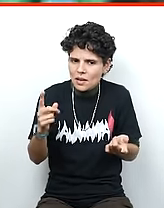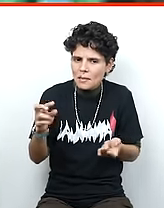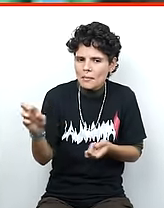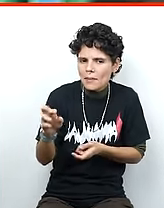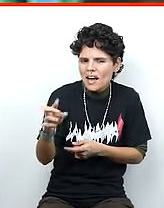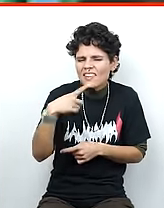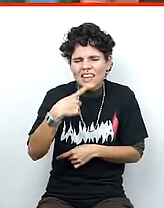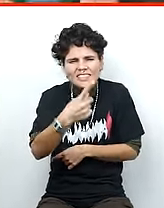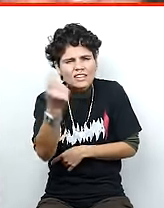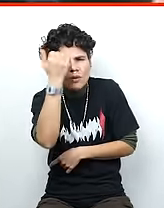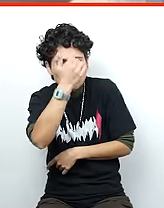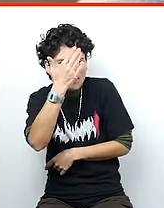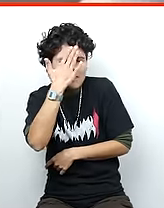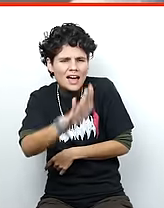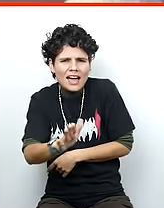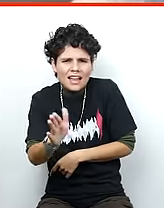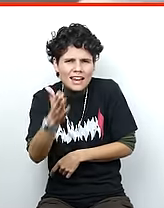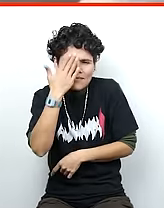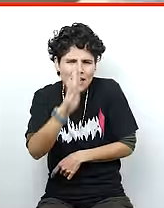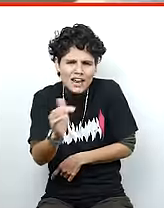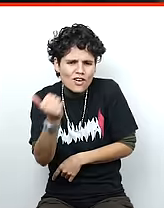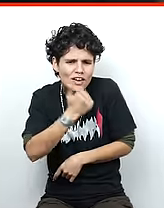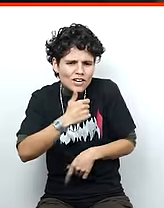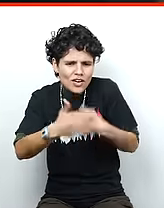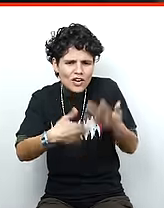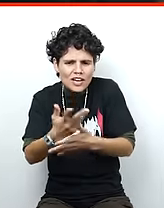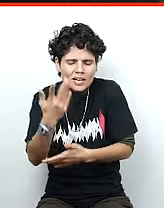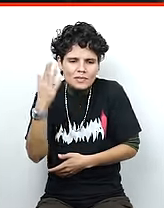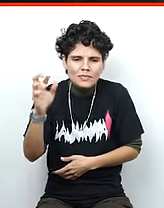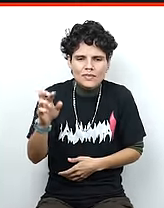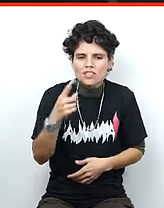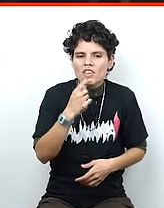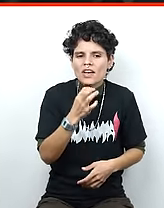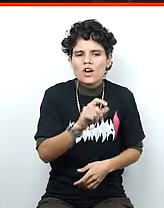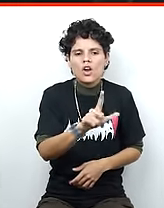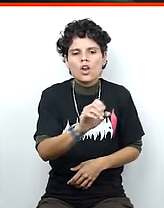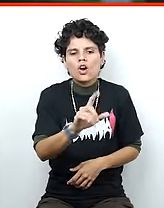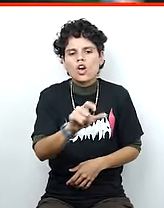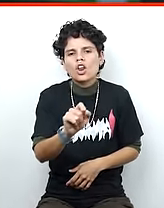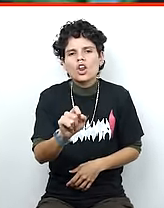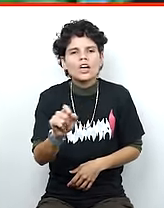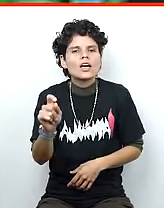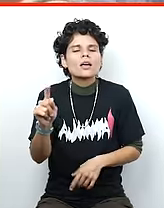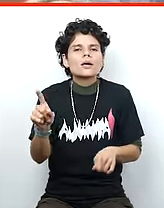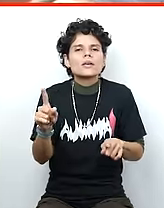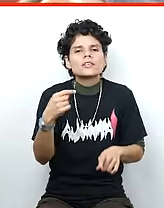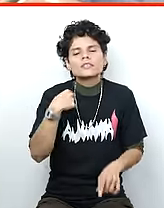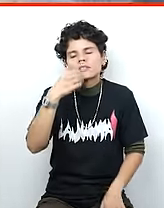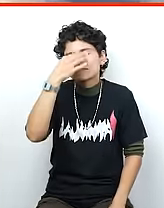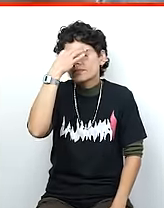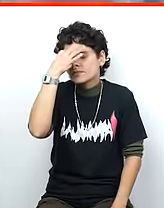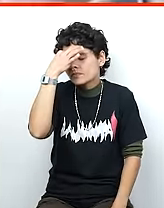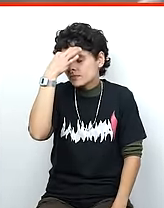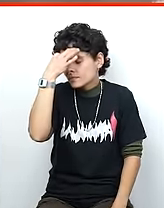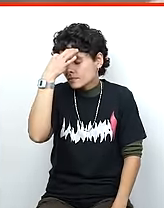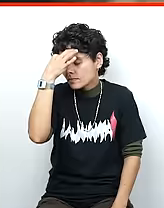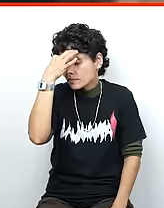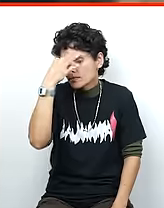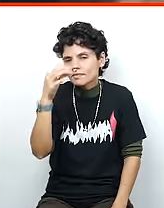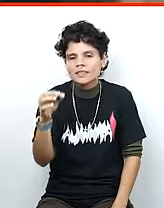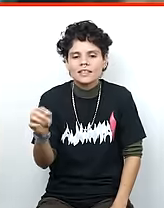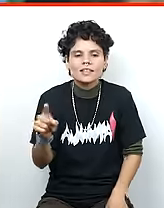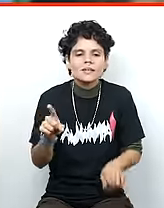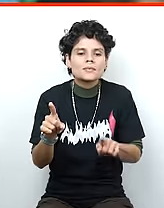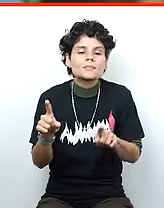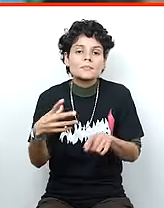mi hija, papá, estoy metiendo mal la frase, ¿no? Ahí no va. Ahí no va el LOL. Chao. ¿Por qué sin LOL? De repente digo LOL y me mira y hace así y con todas las compañeras se toman la cara. Yo